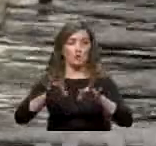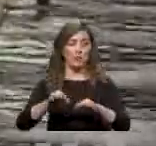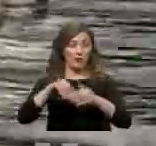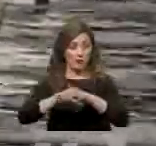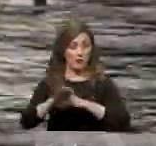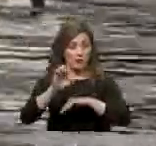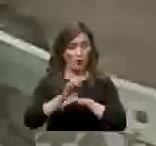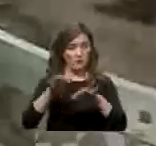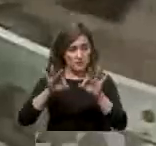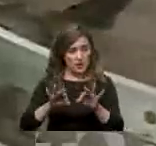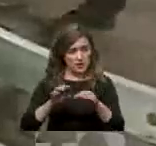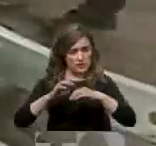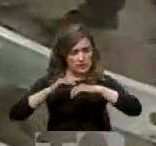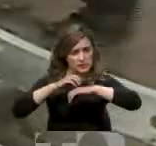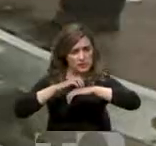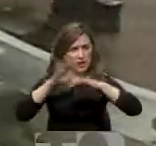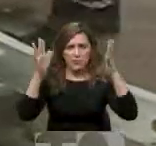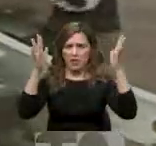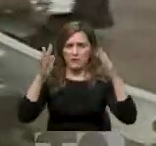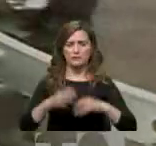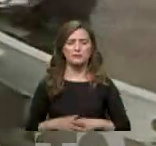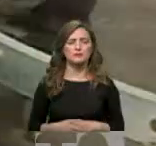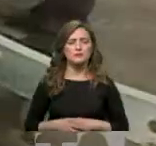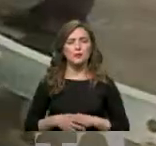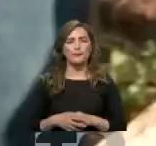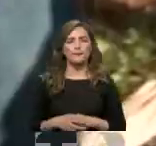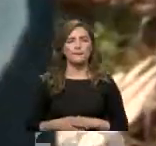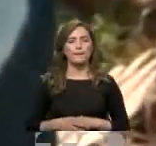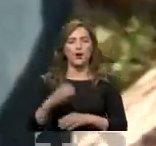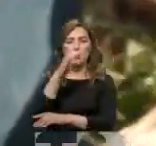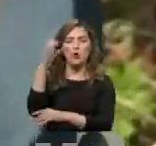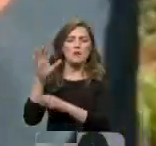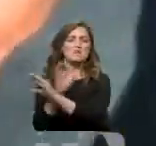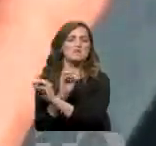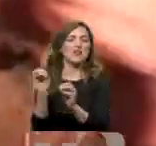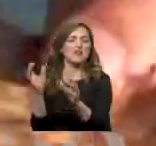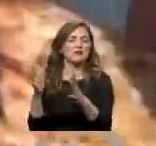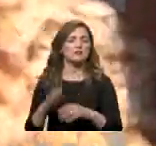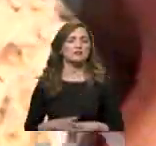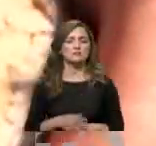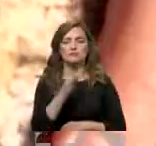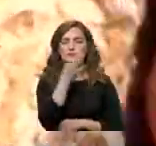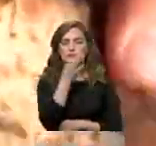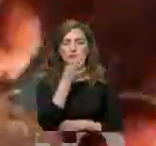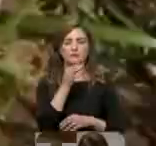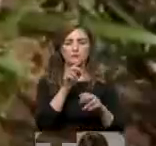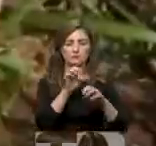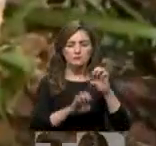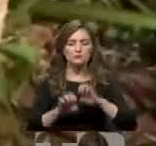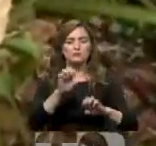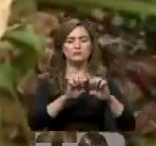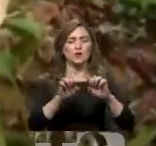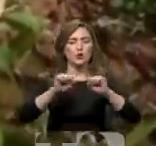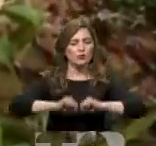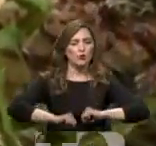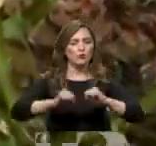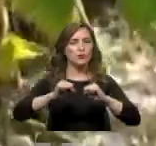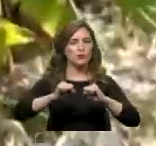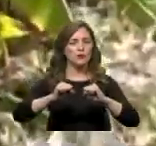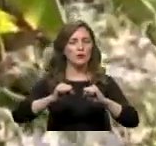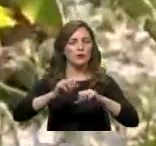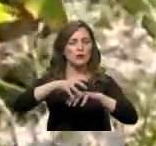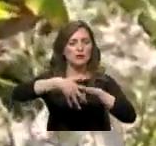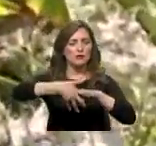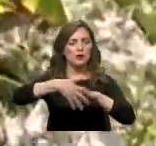no hay información oficial que asegure la presencia del raza 4 en Colombia y precisó que entre las haciendas que están siendo analizadas porque podrían estar afectadas